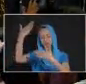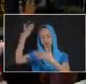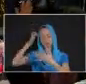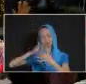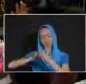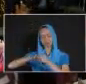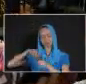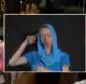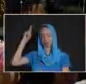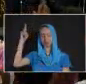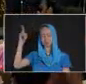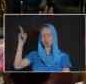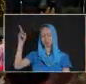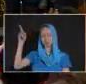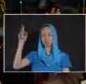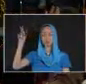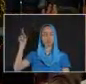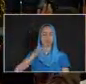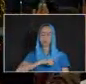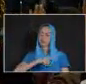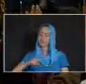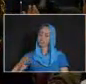Señor.